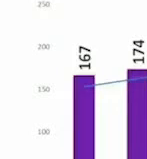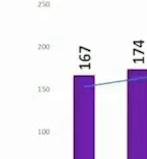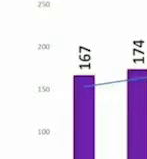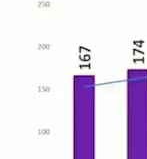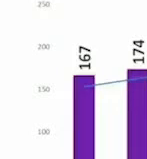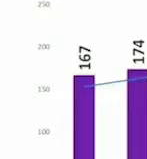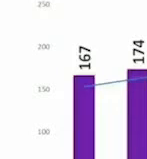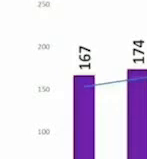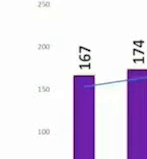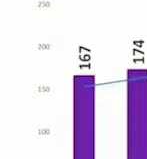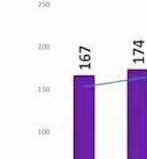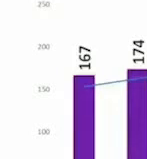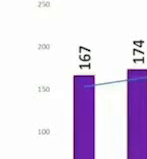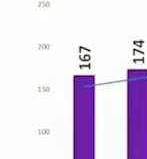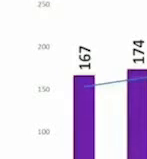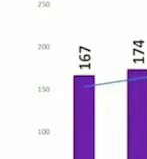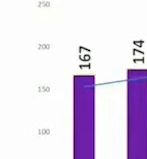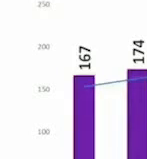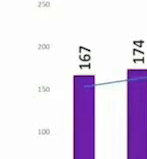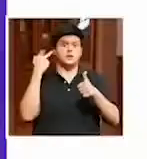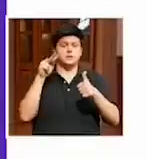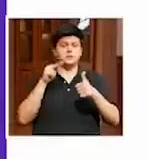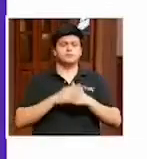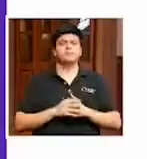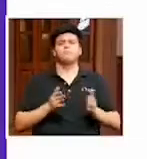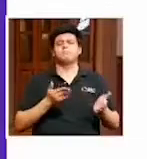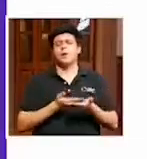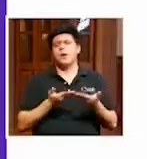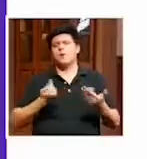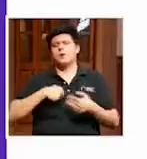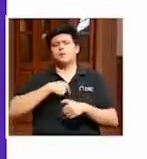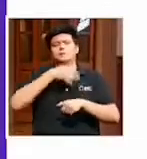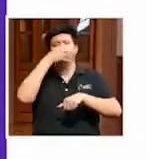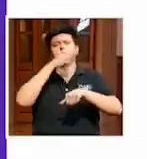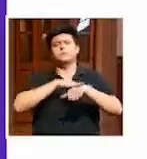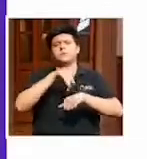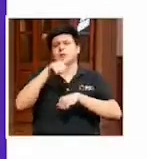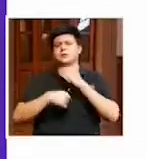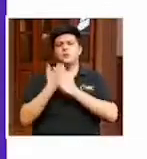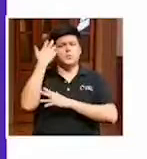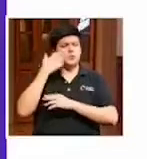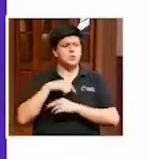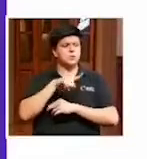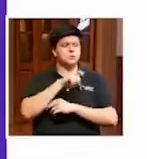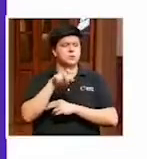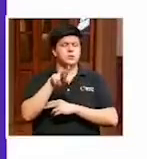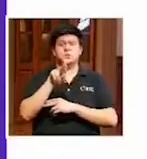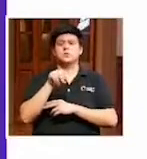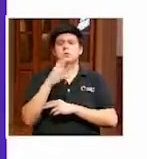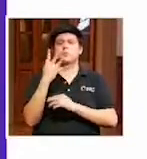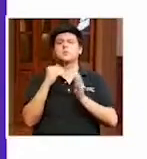305 casos reportados. Hoy estamos notificando